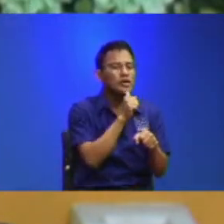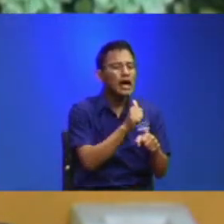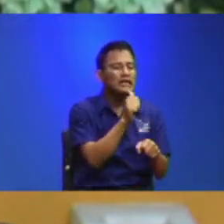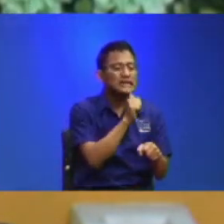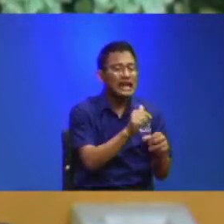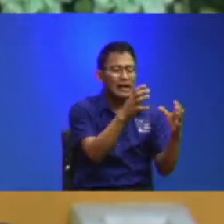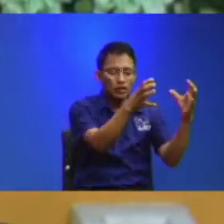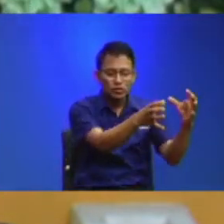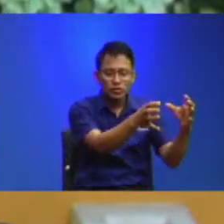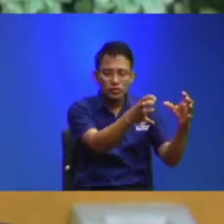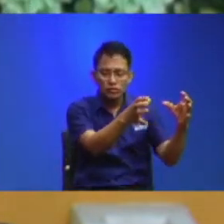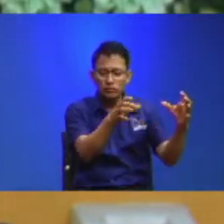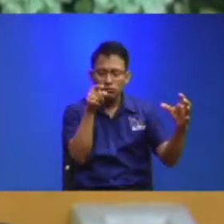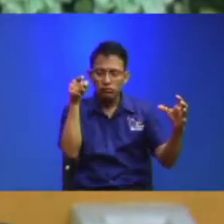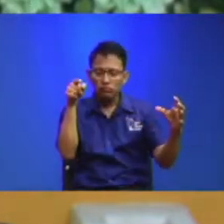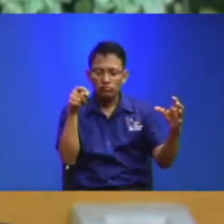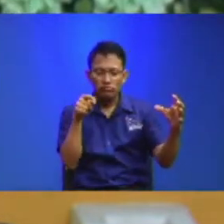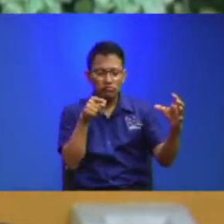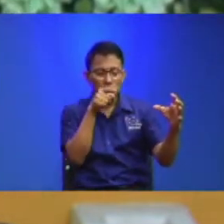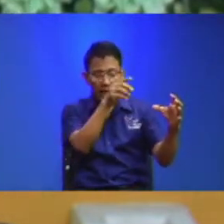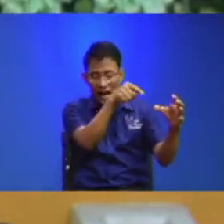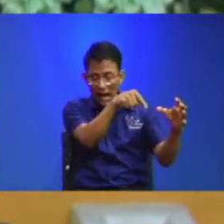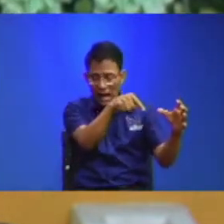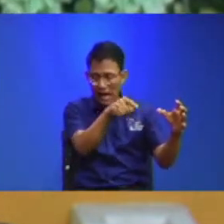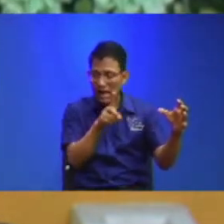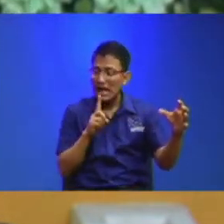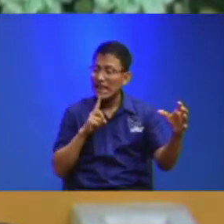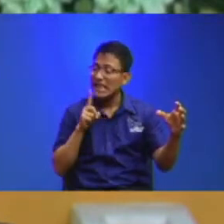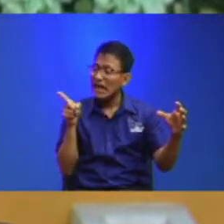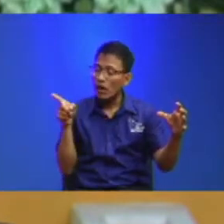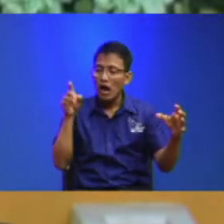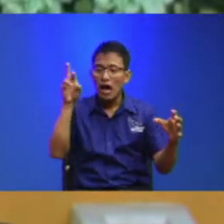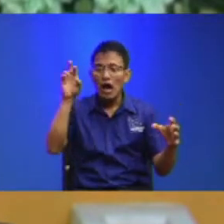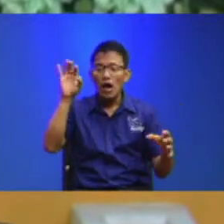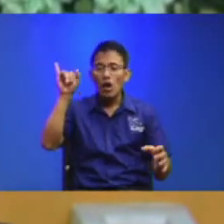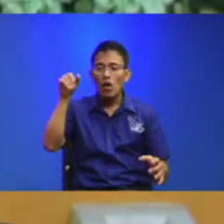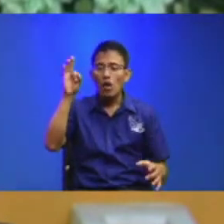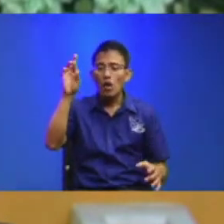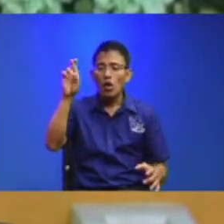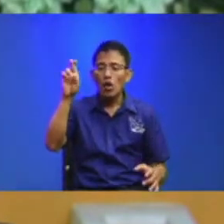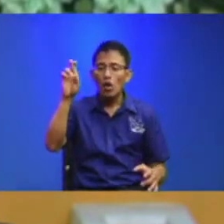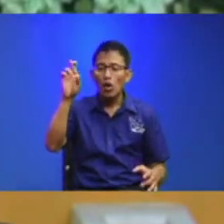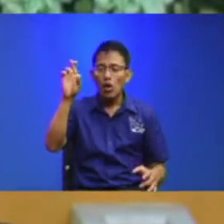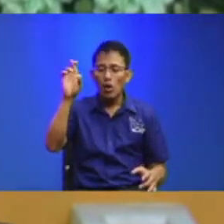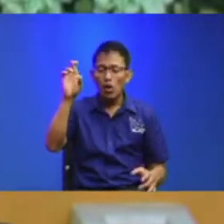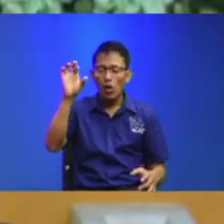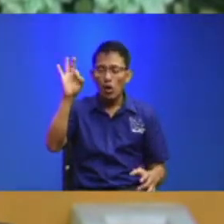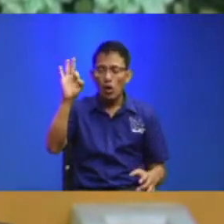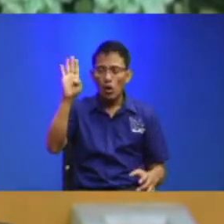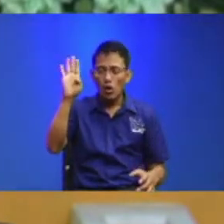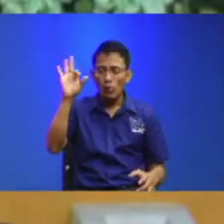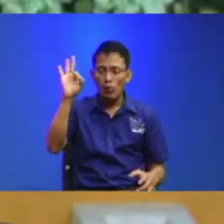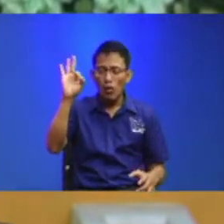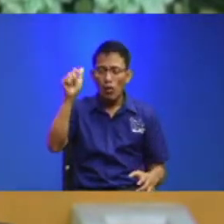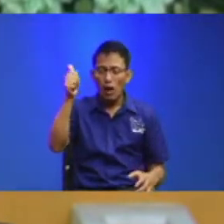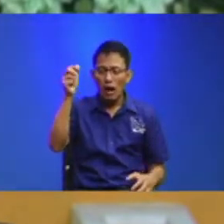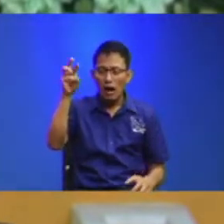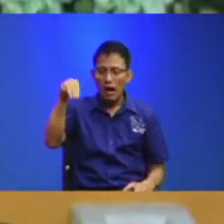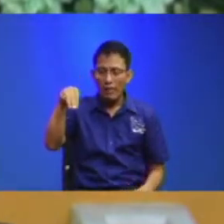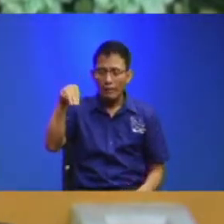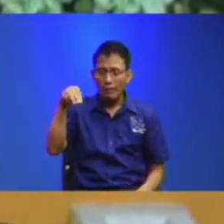Salomón le dijeron a Roboam, le dijeron, sí, bájaselos y sírvele hoy a este pueblo y te servirá por